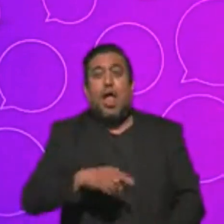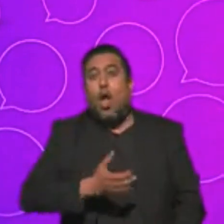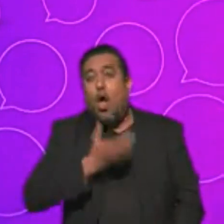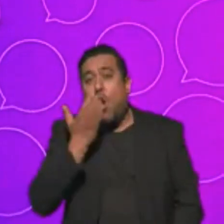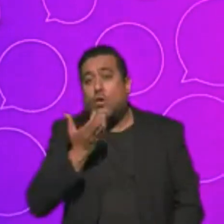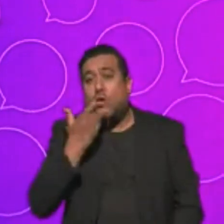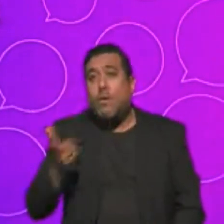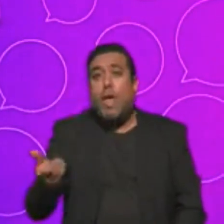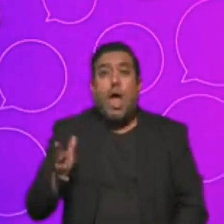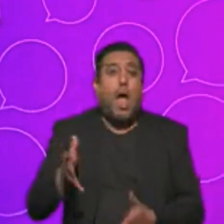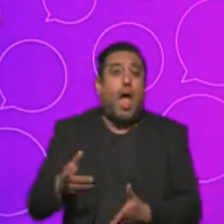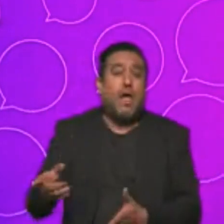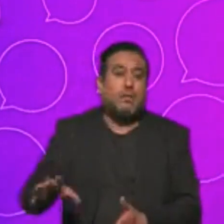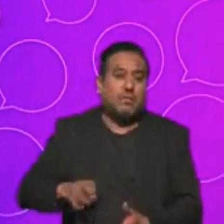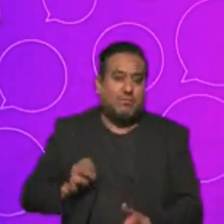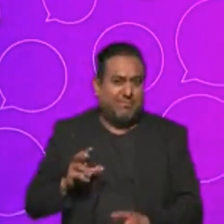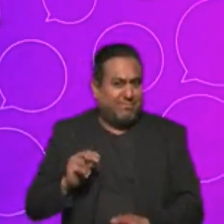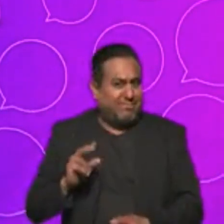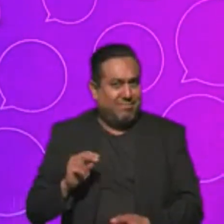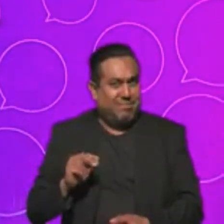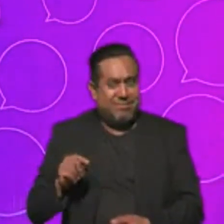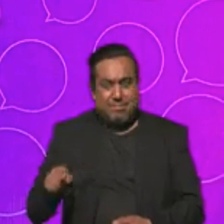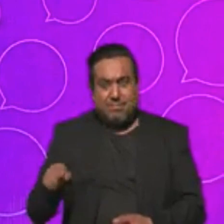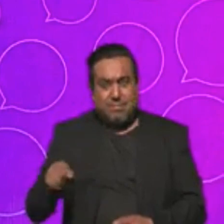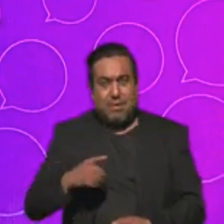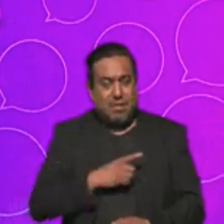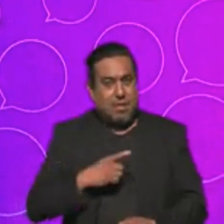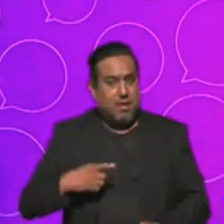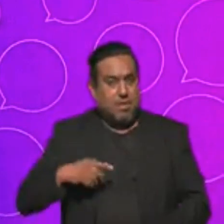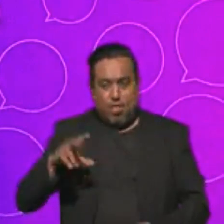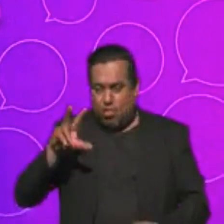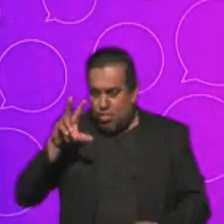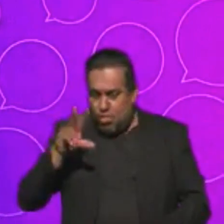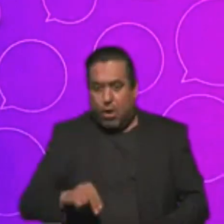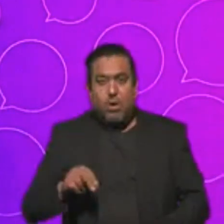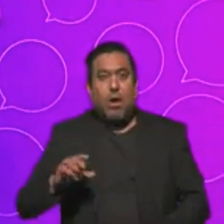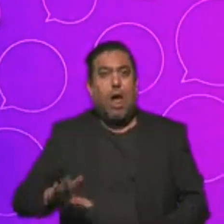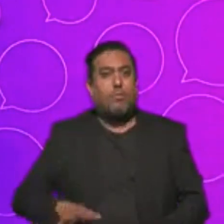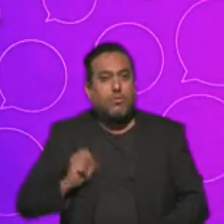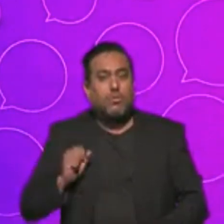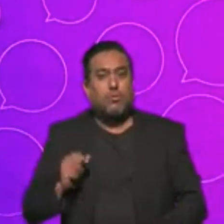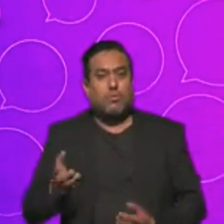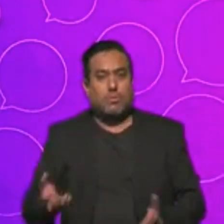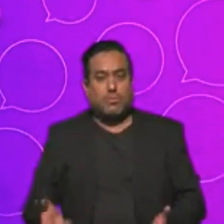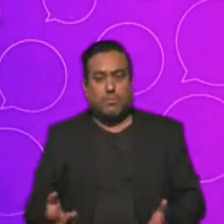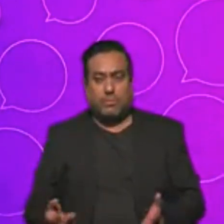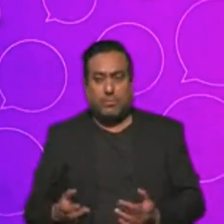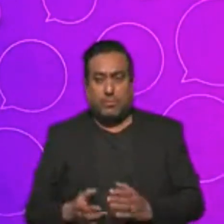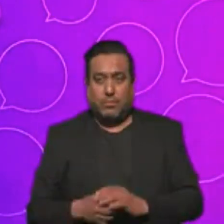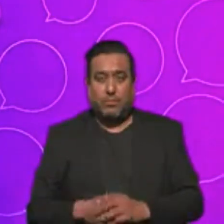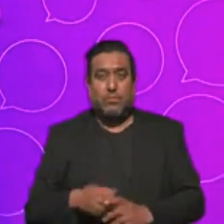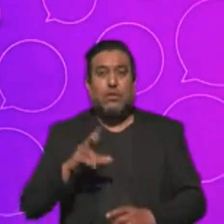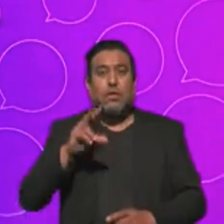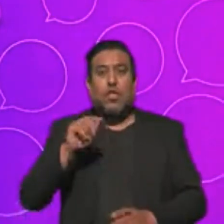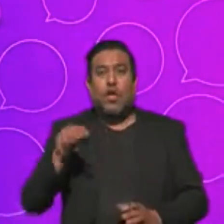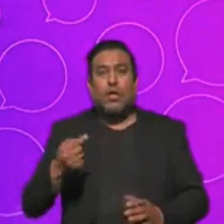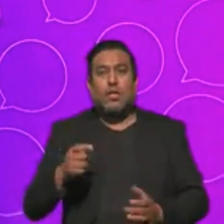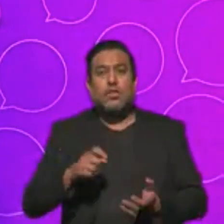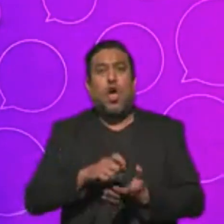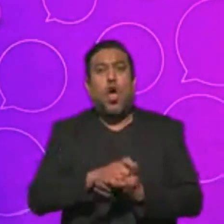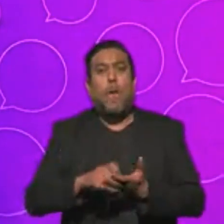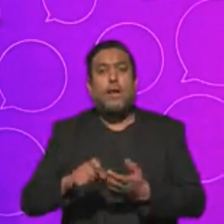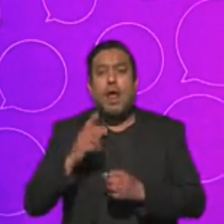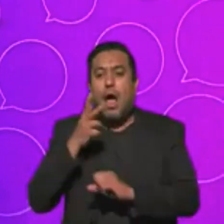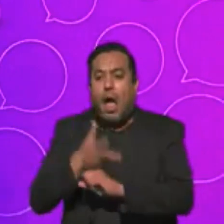ese tipo de cosas no las podemos permitir necesitamos que no haya abusos No necesitamos comprarles cámaras de solapa para ver